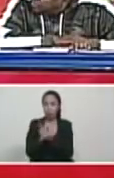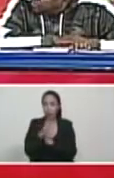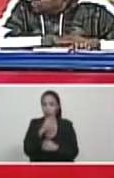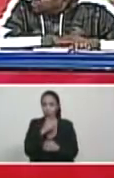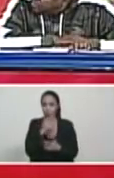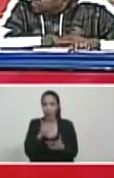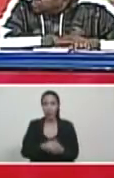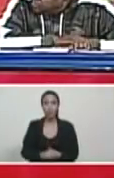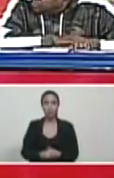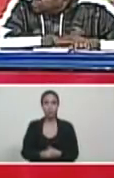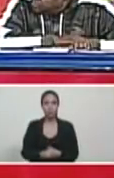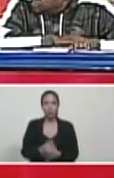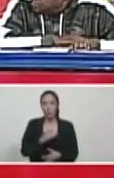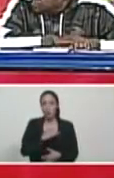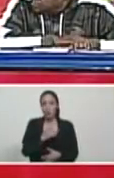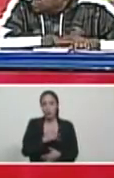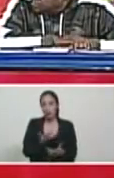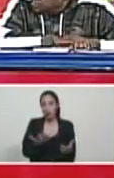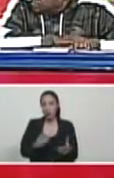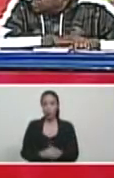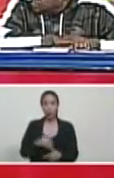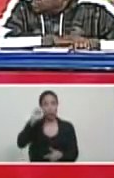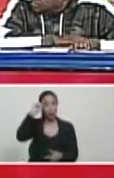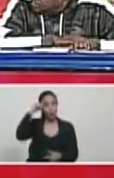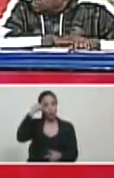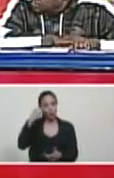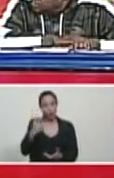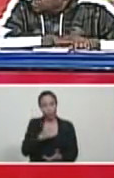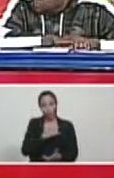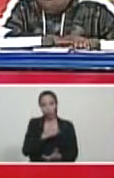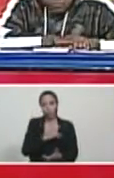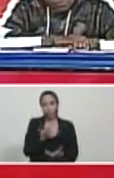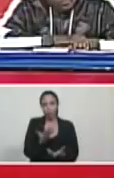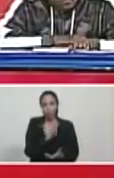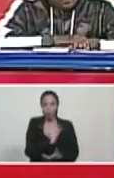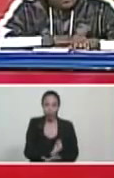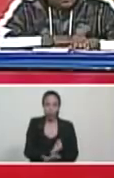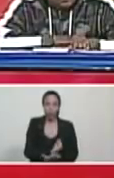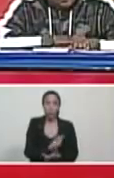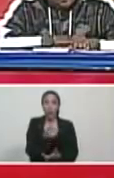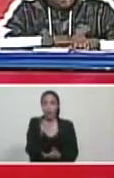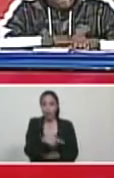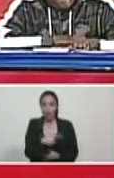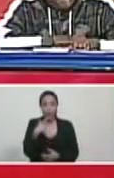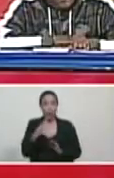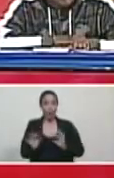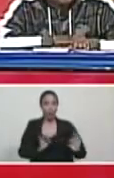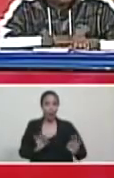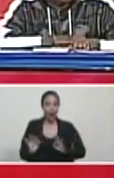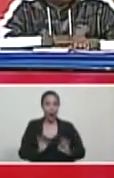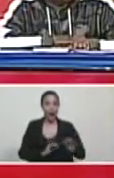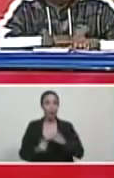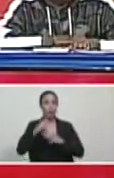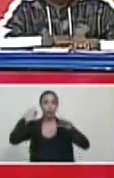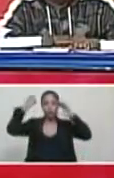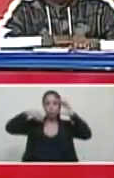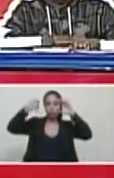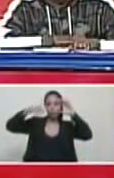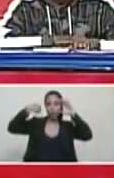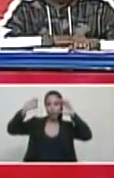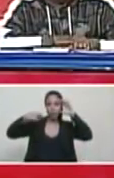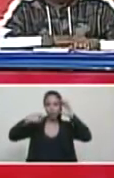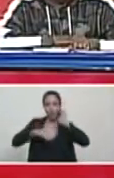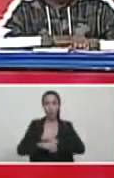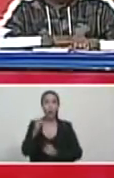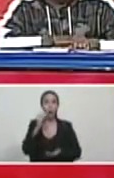Doloroso, y a mí todavía me duele recordar eso. Hacíamos labores culturales con teatro, cineclub, llevábamos el